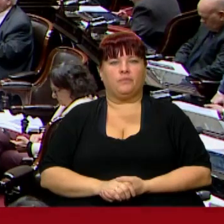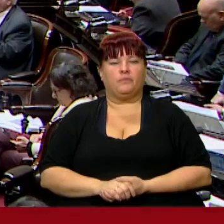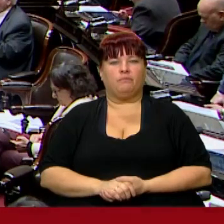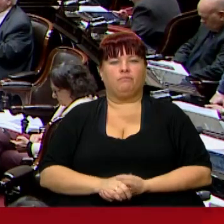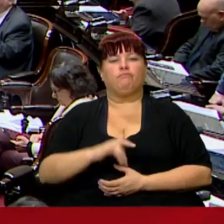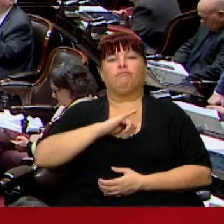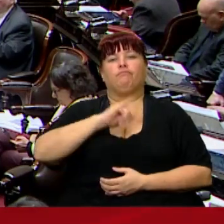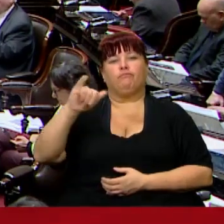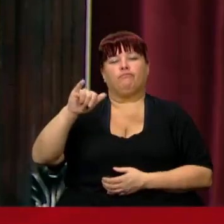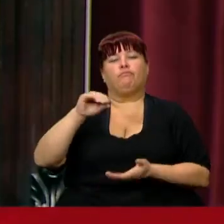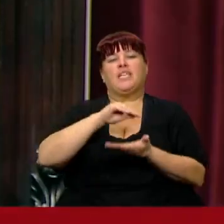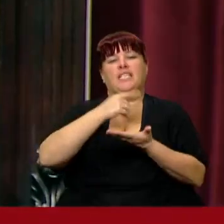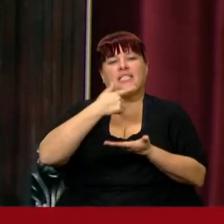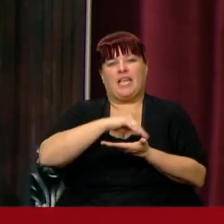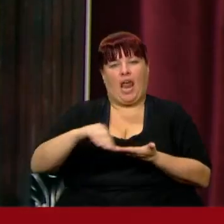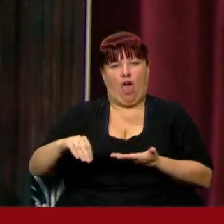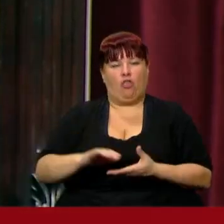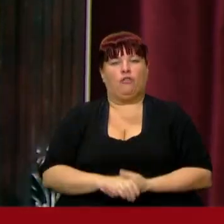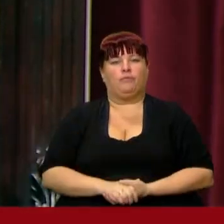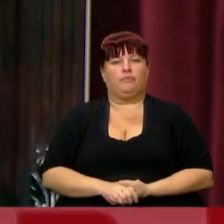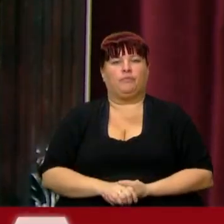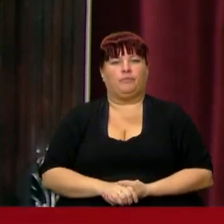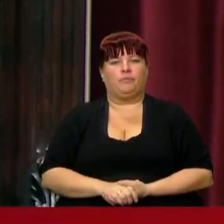Se comunica al Honorable Senado.